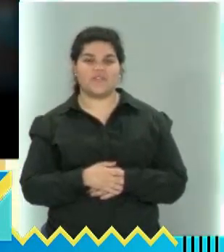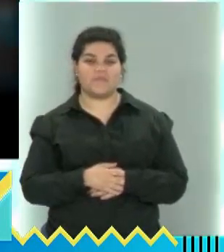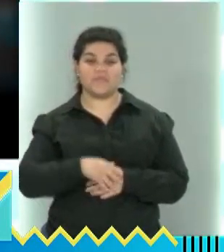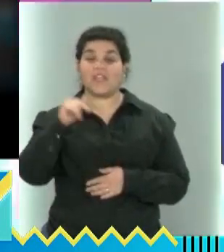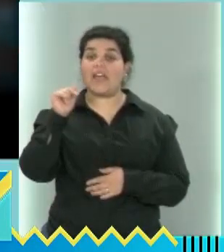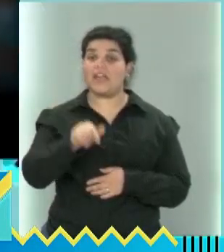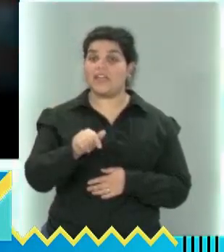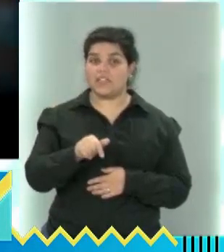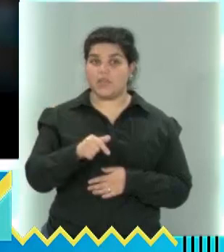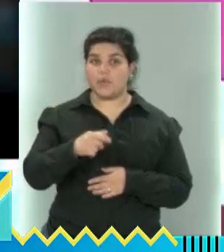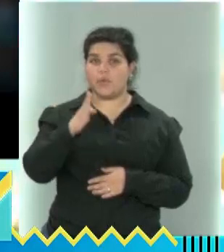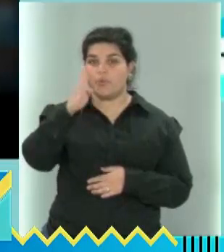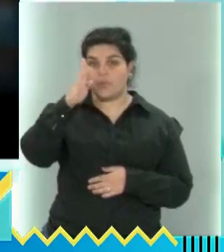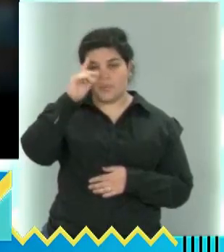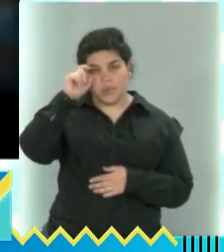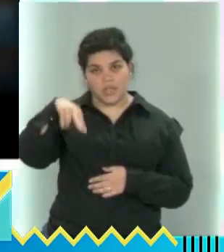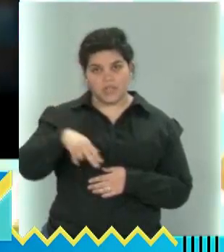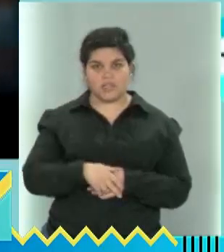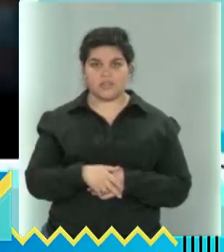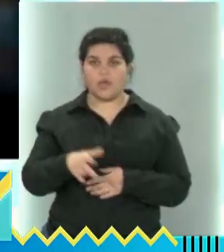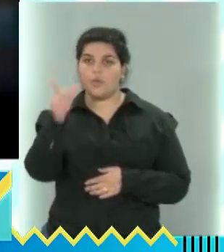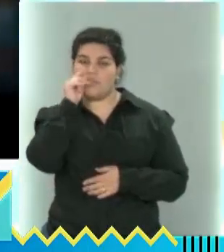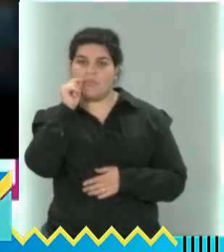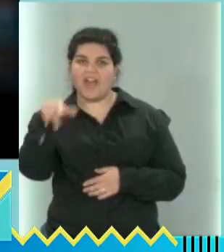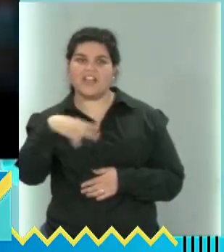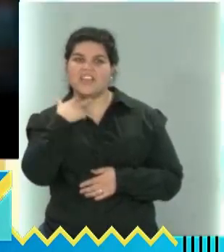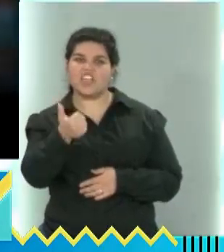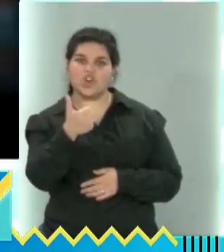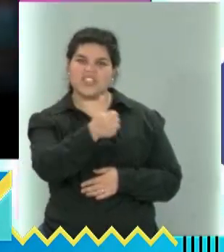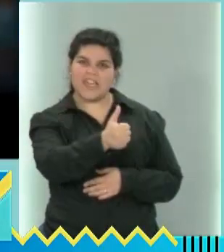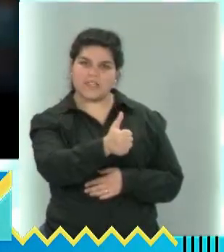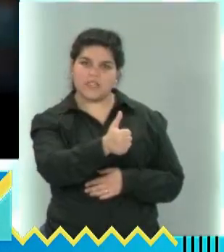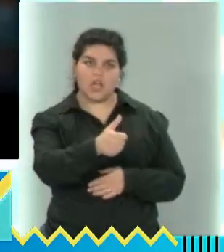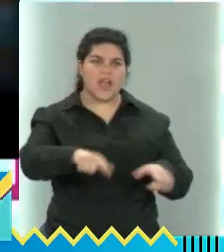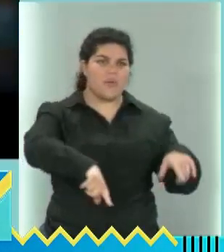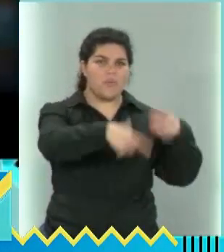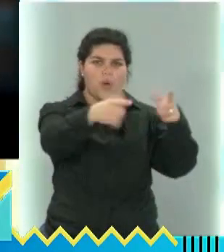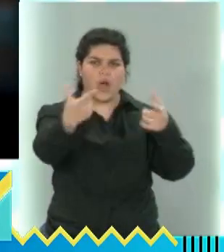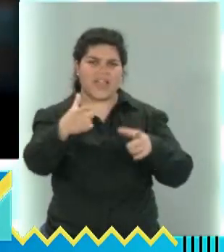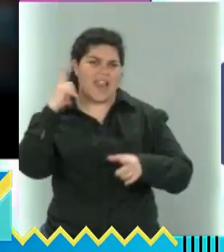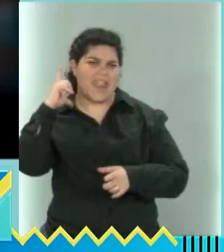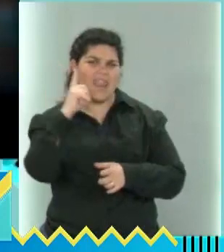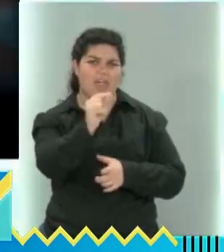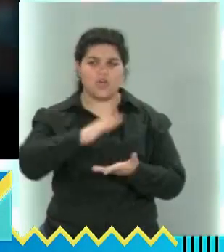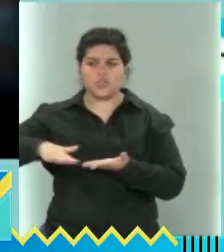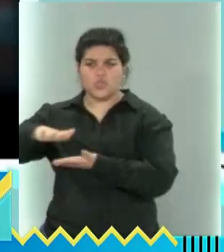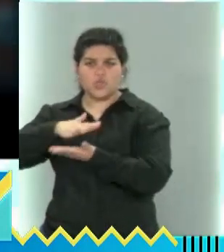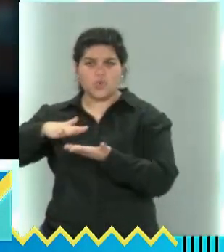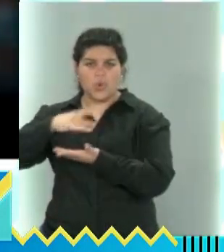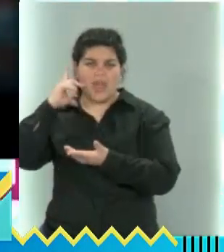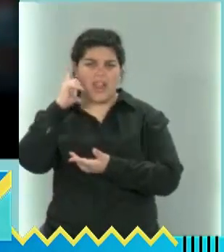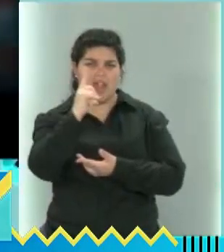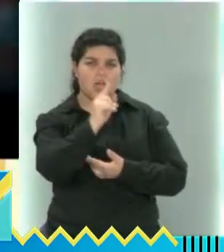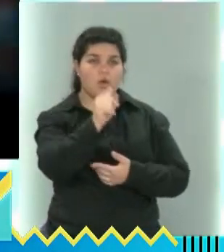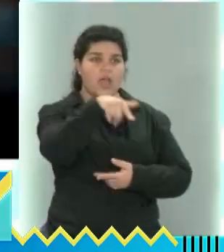Ben, un padre que cría a sus 6 hijos en el medio del bosque, totalmente lejos de la civilización. Los chicos llevan